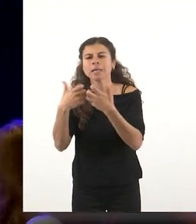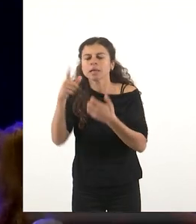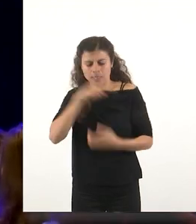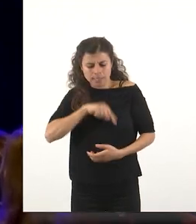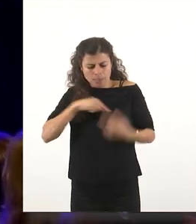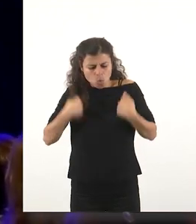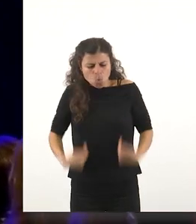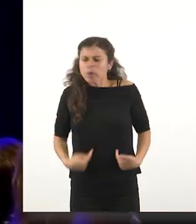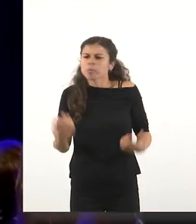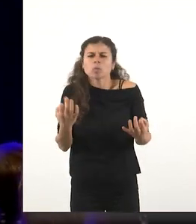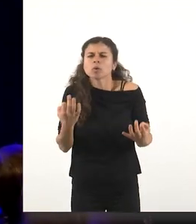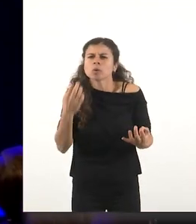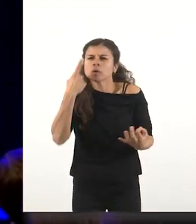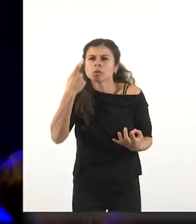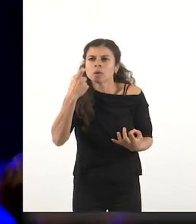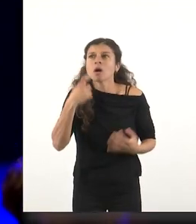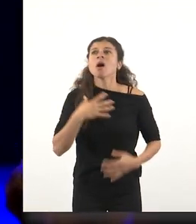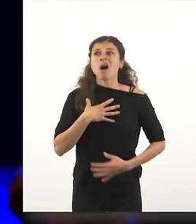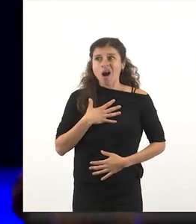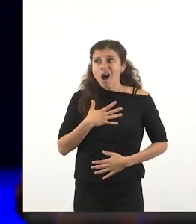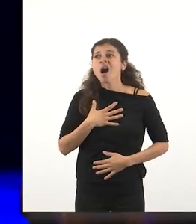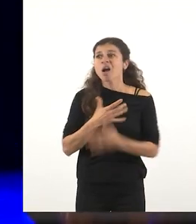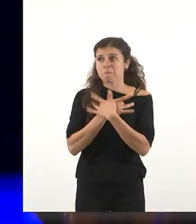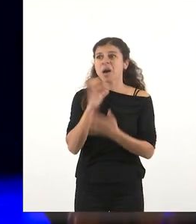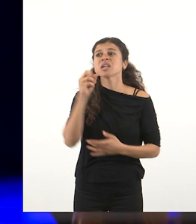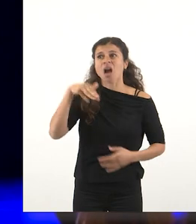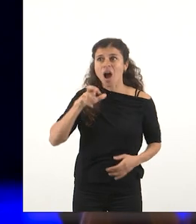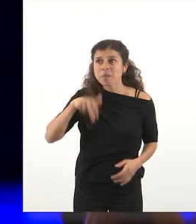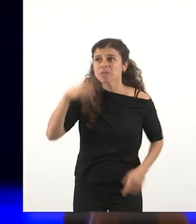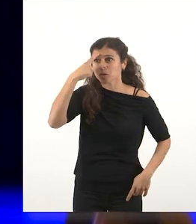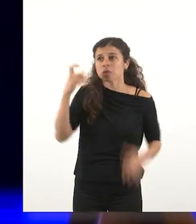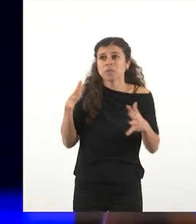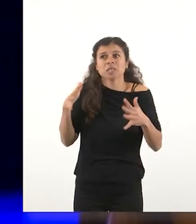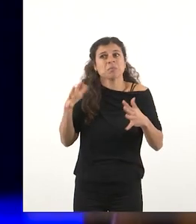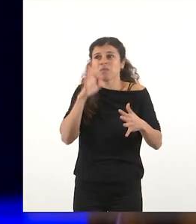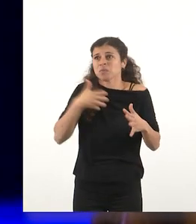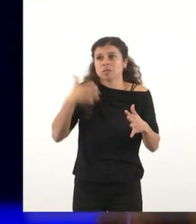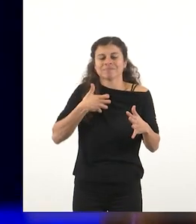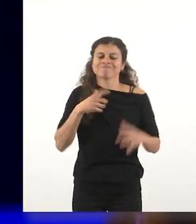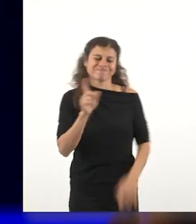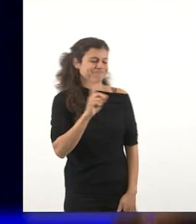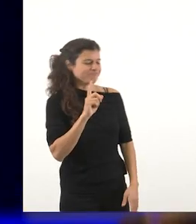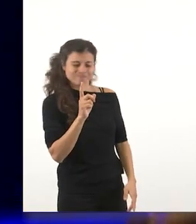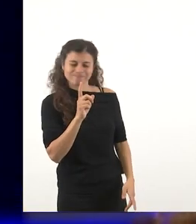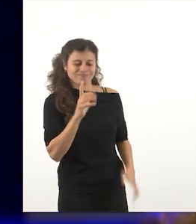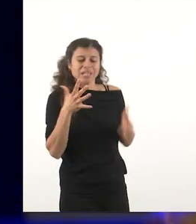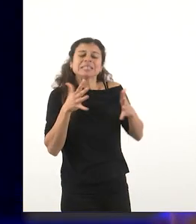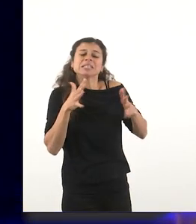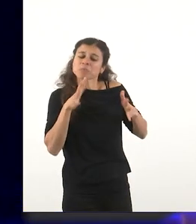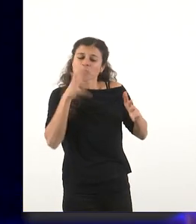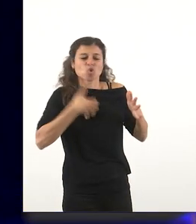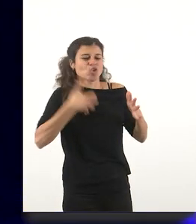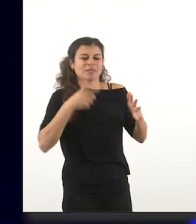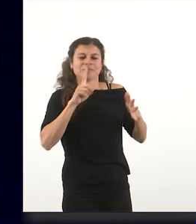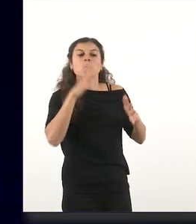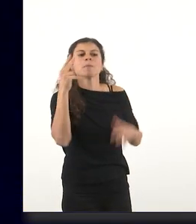Digo, ¡ay, Mari Carmen! Yo me acuerdo que me temblaba el cuerpo del coraje. Me dice, no, cariño, no estabas temblando de coraje, estabas temblando de